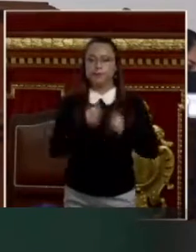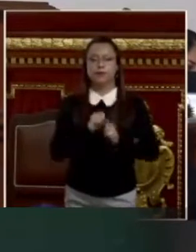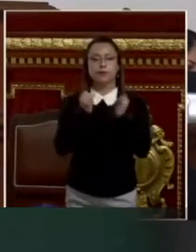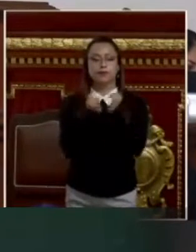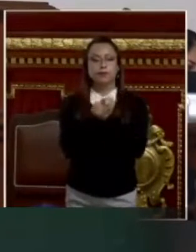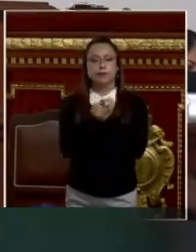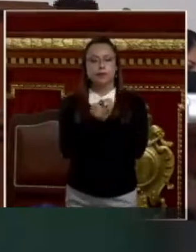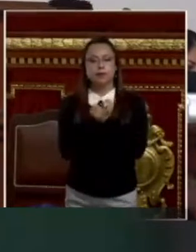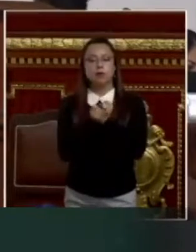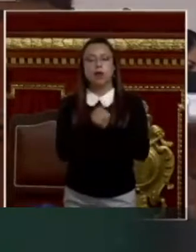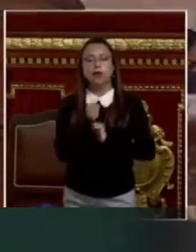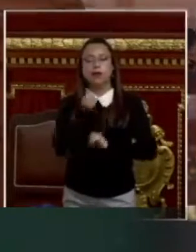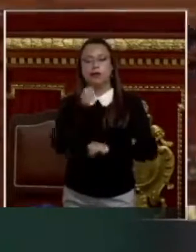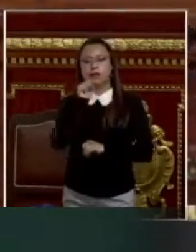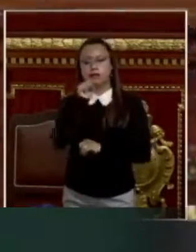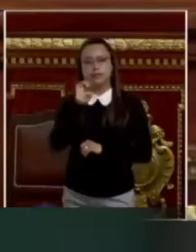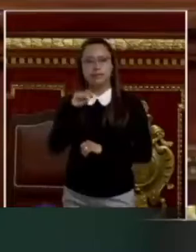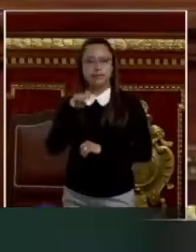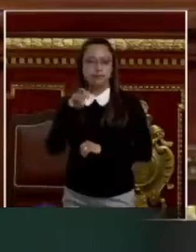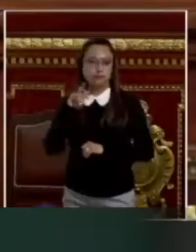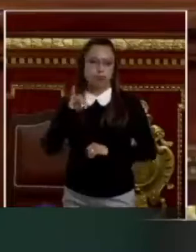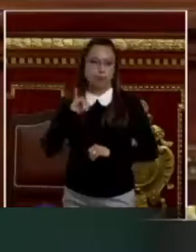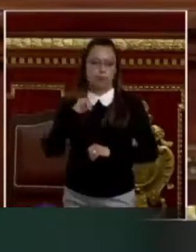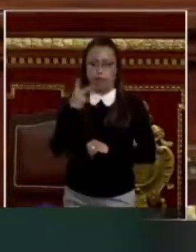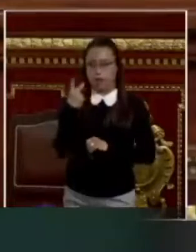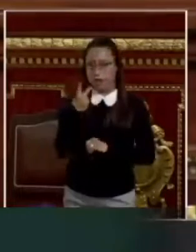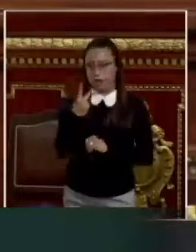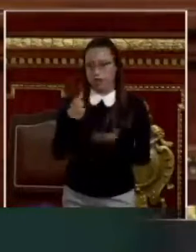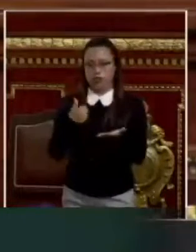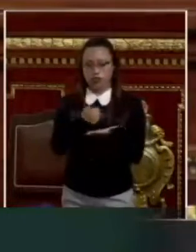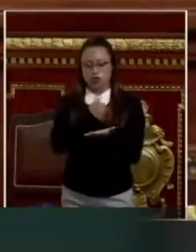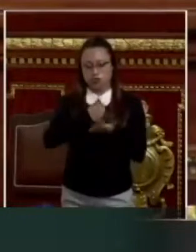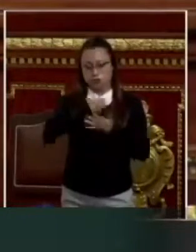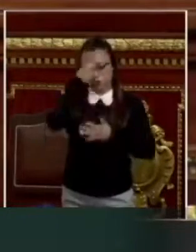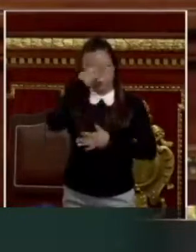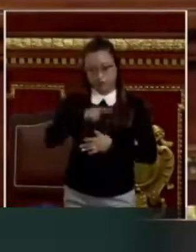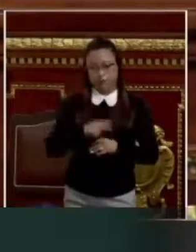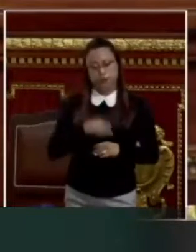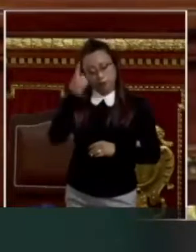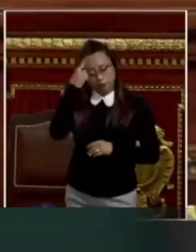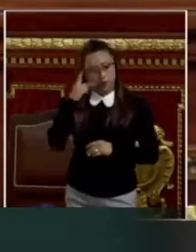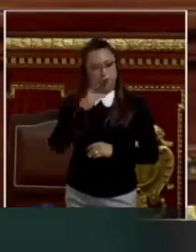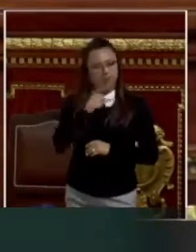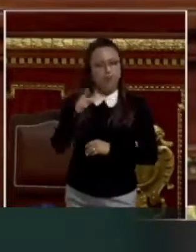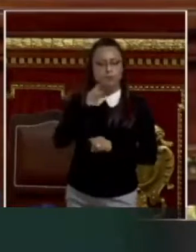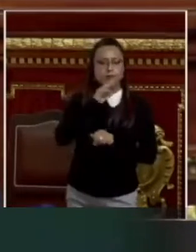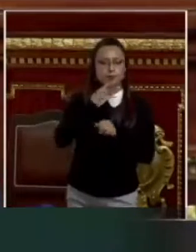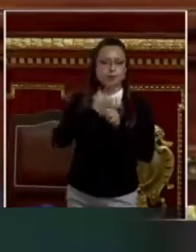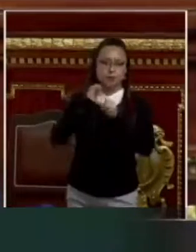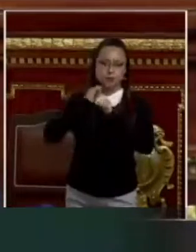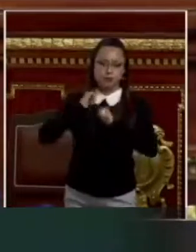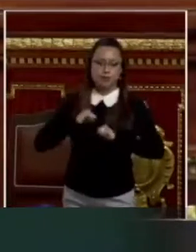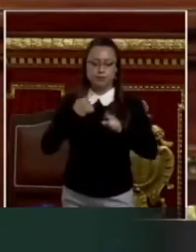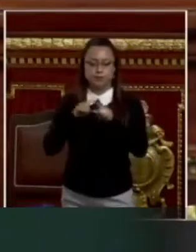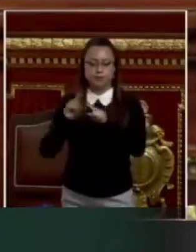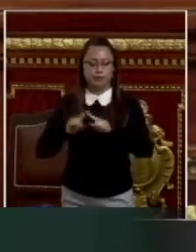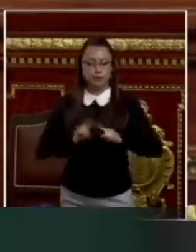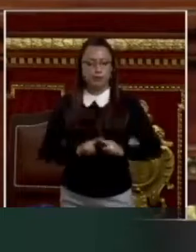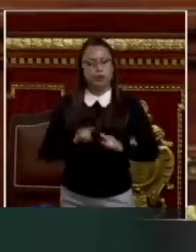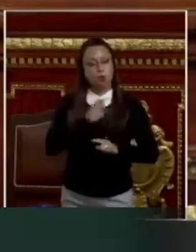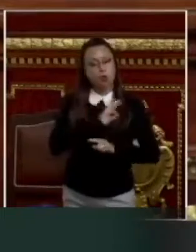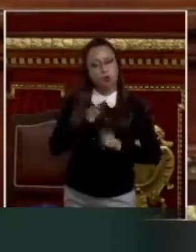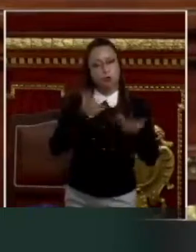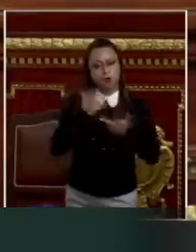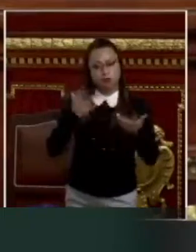fracción quinta del artículo 8 con el fin de preservar la integridad de las personas que se desplazan en bicicleta e impulsar proyectos que privilegien